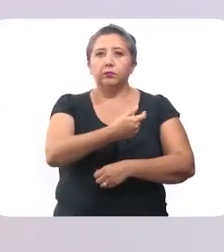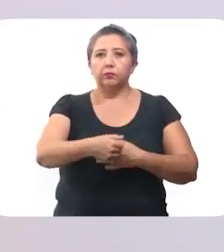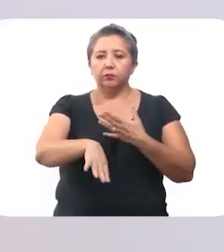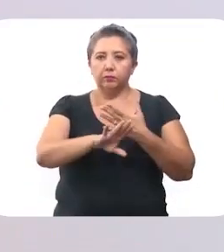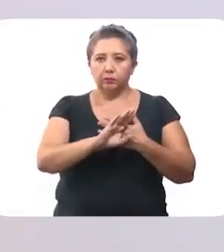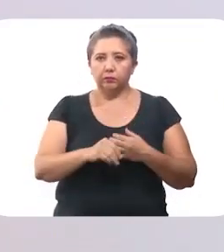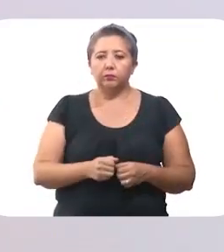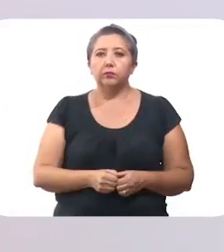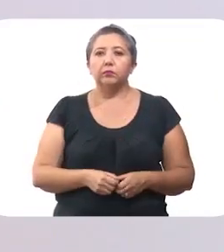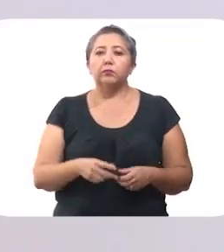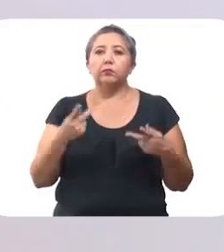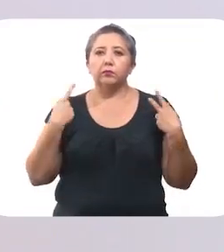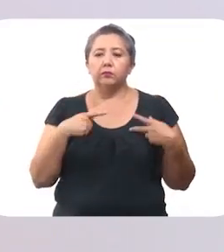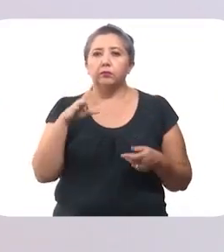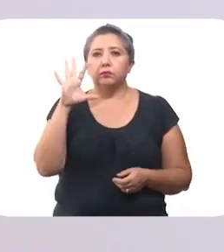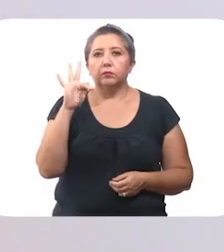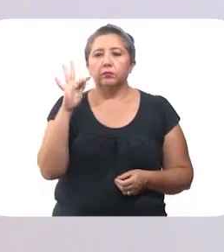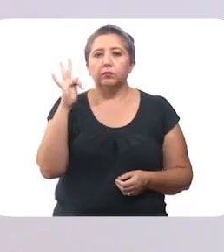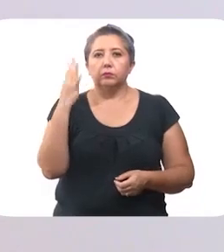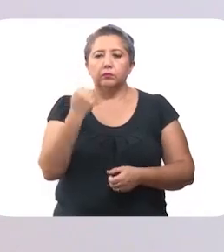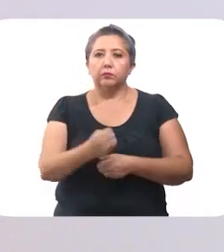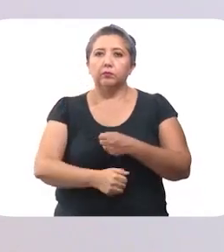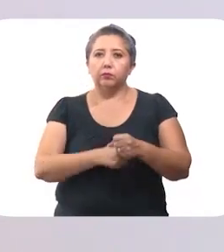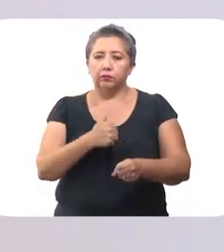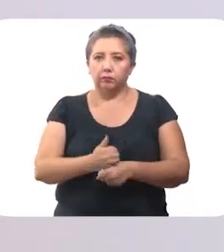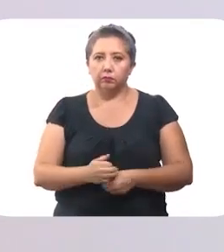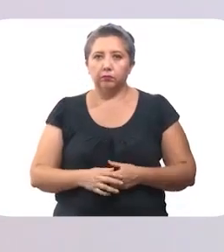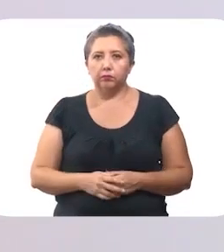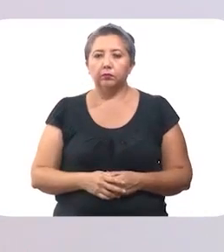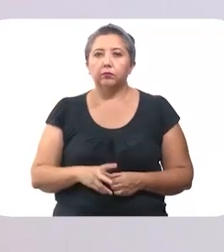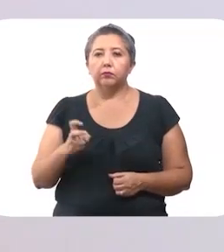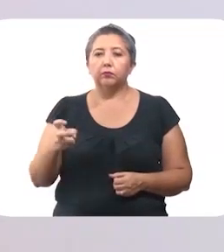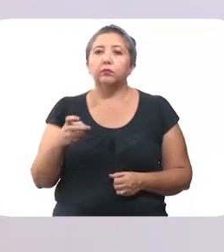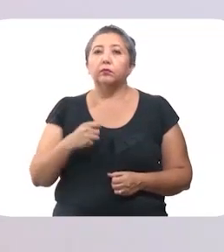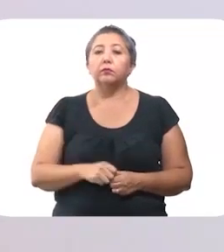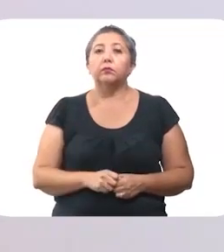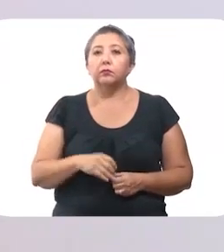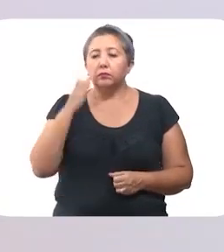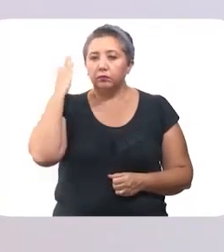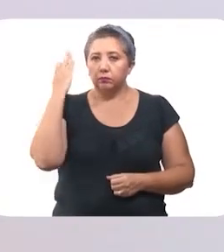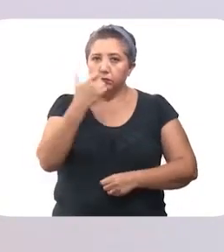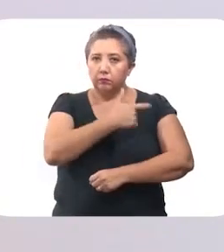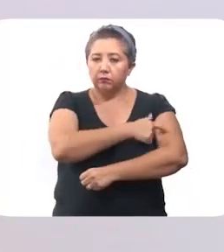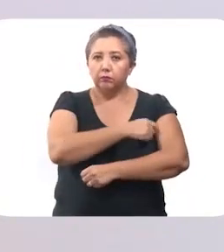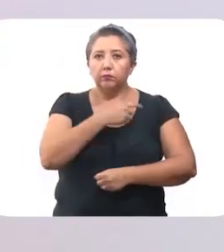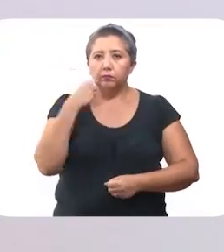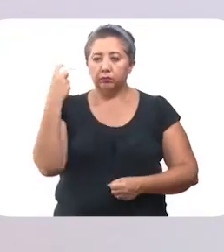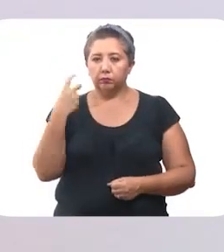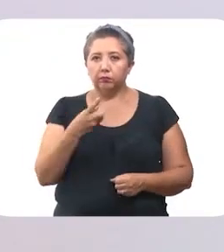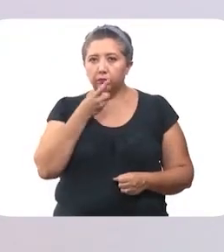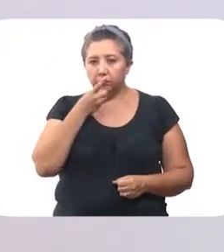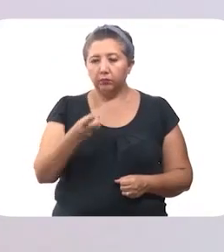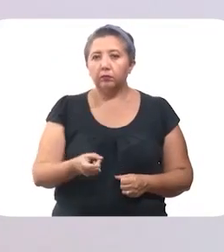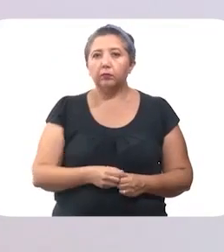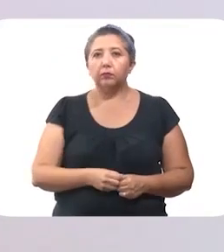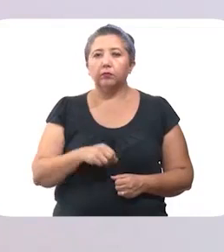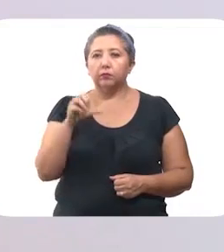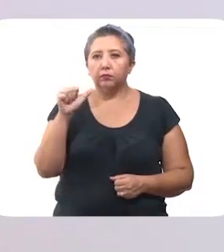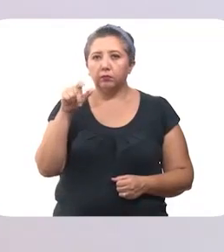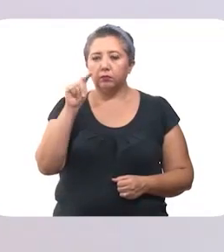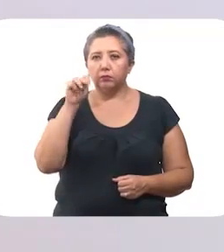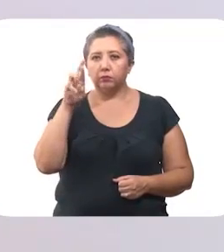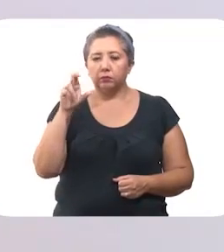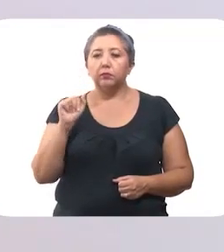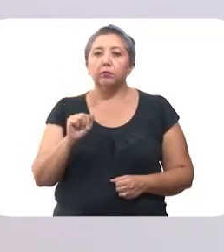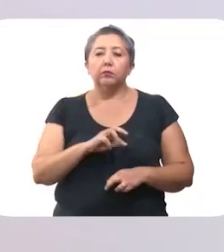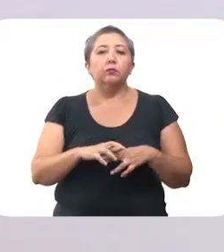el coronavirus a la población de 40 a 49 años de edad. Esta etapa de vacunación, en la que se administran dosis de la farmacéutica